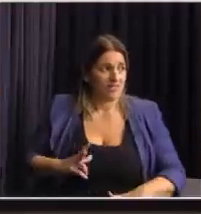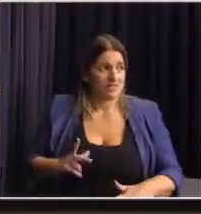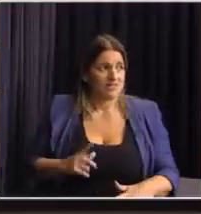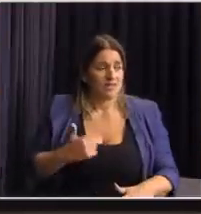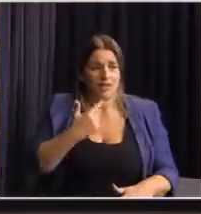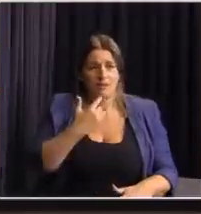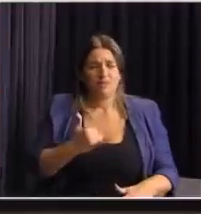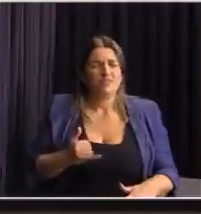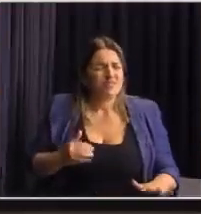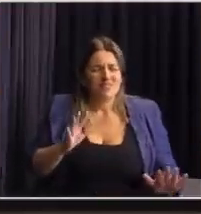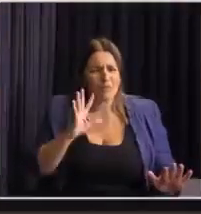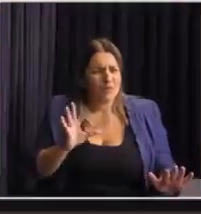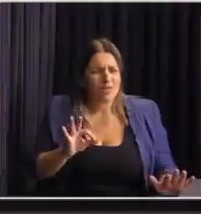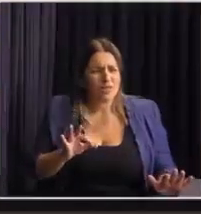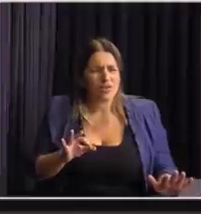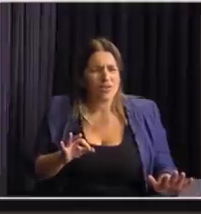ejemplo,